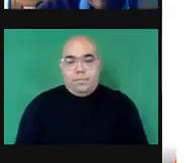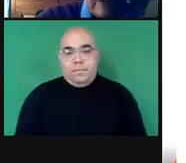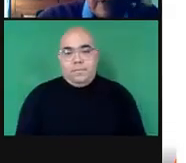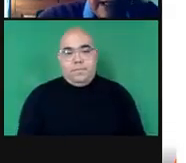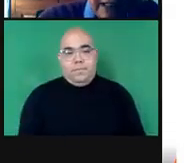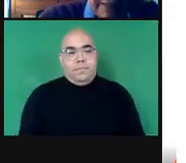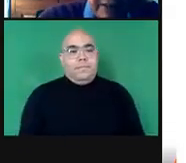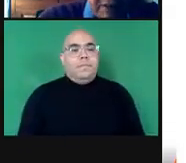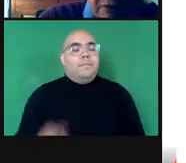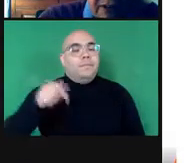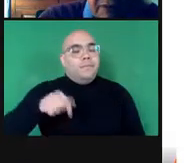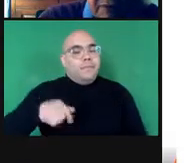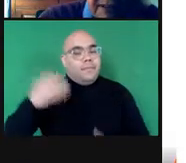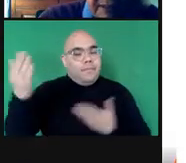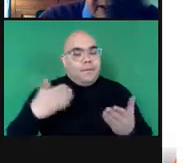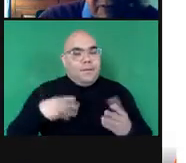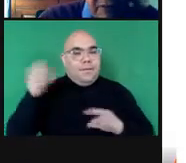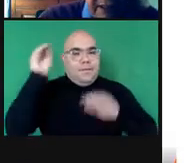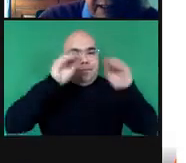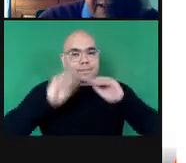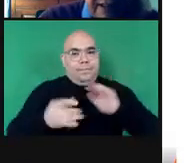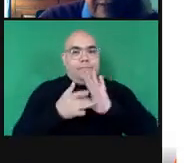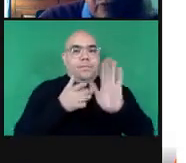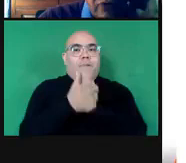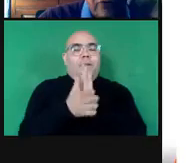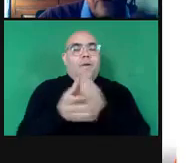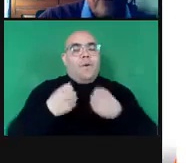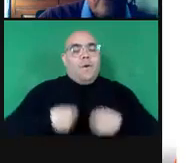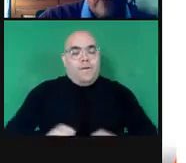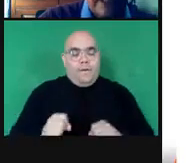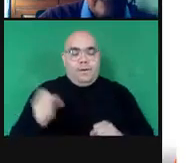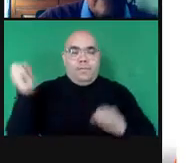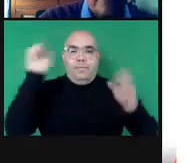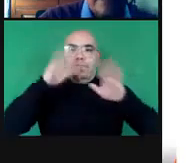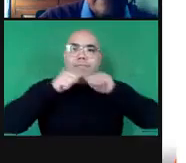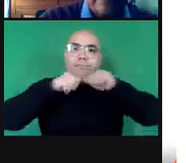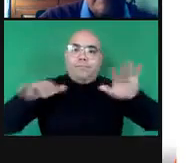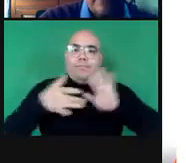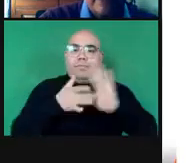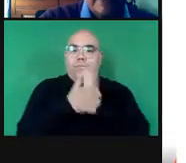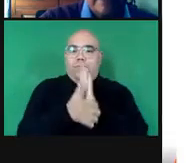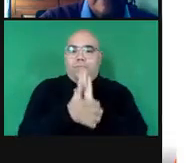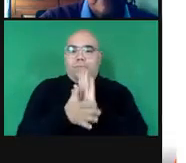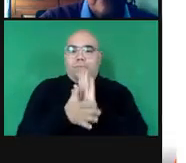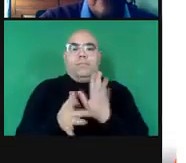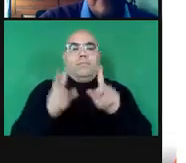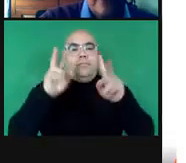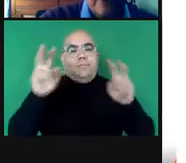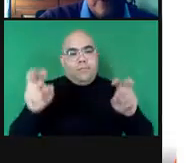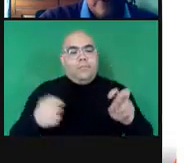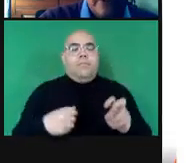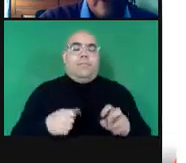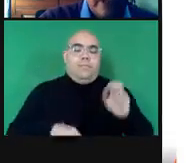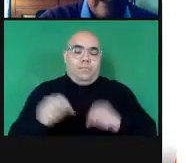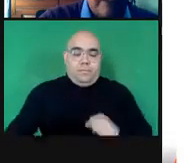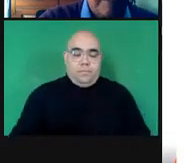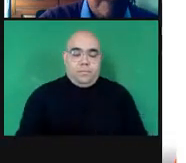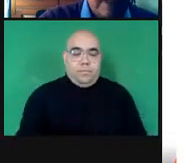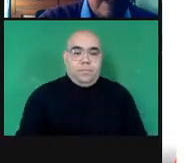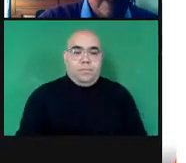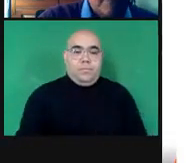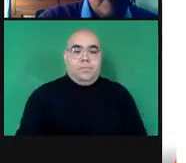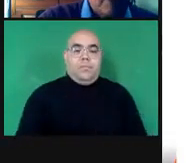Equivale a incluir en el espacio público un pensamiento mediante dibujos, murales o frases que puedan generar discusión con el